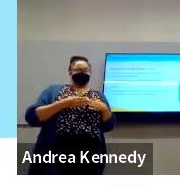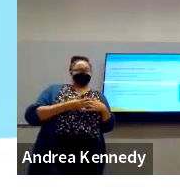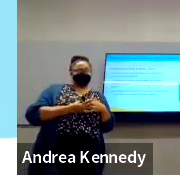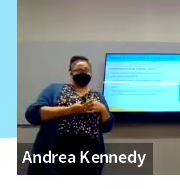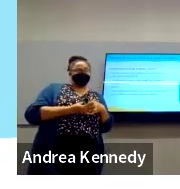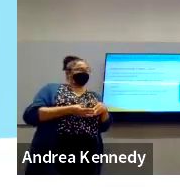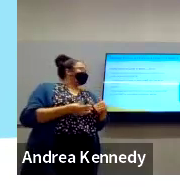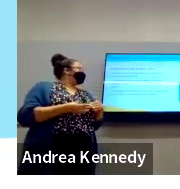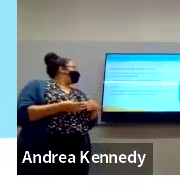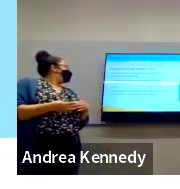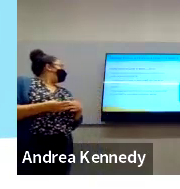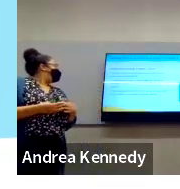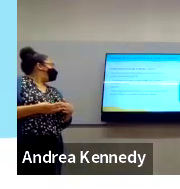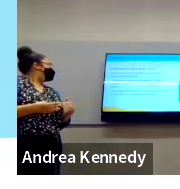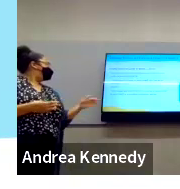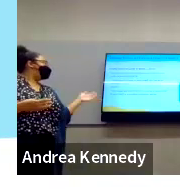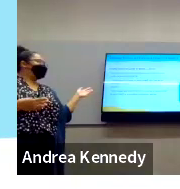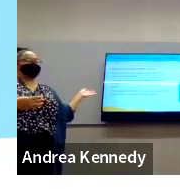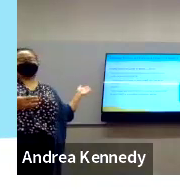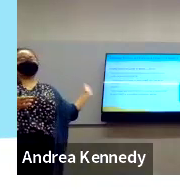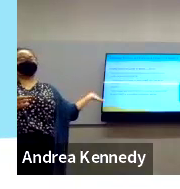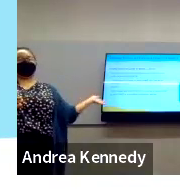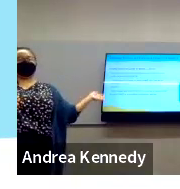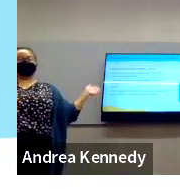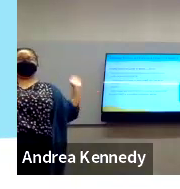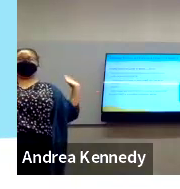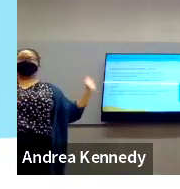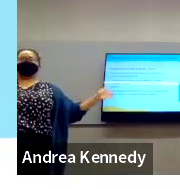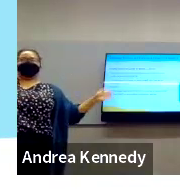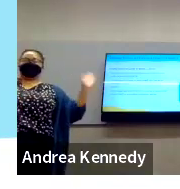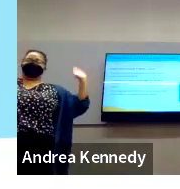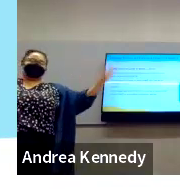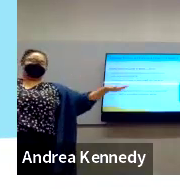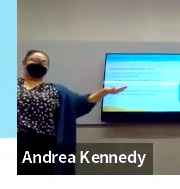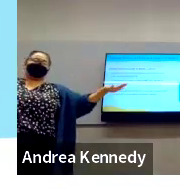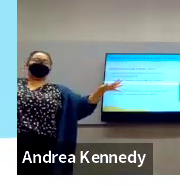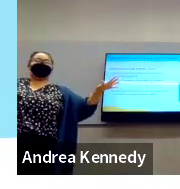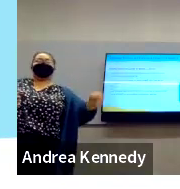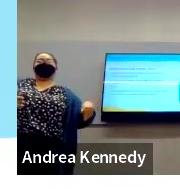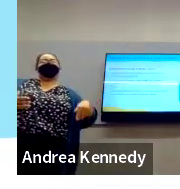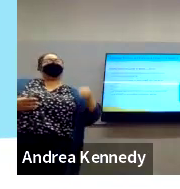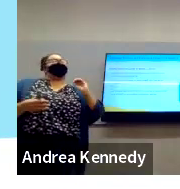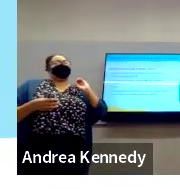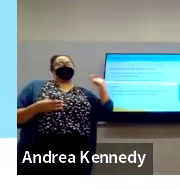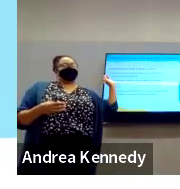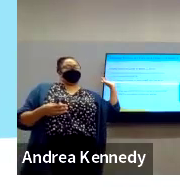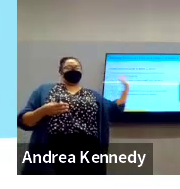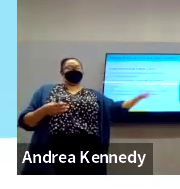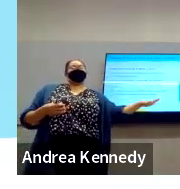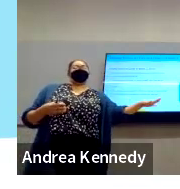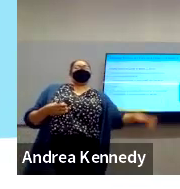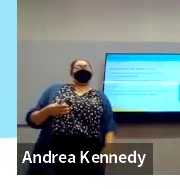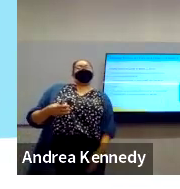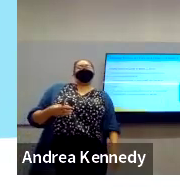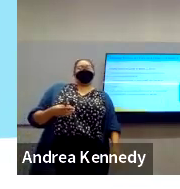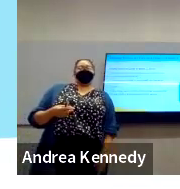utility usage. And then similarly, if people are paying PG&E straight to PG&E or utilities